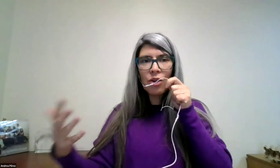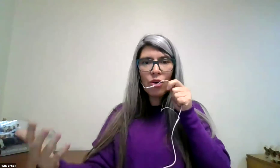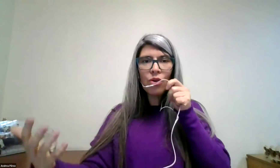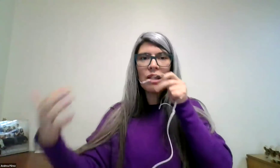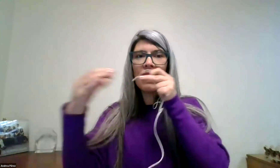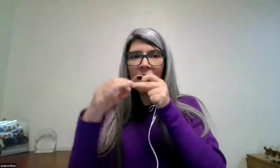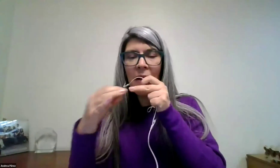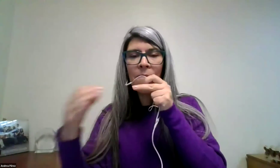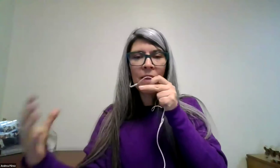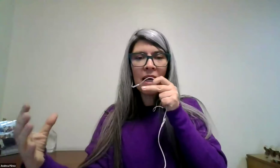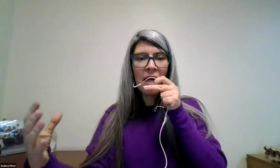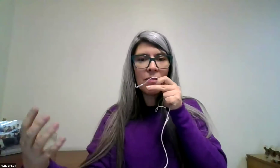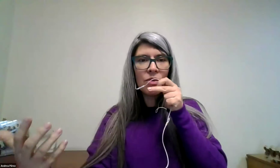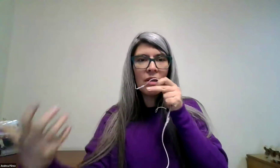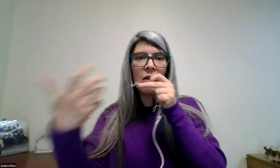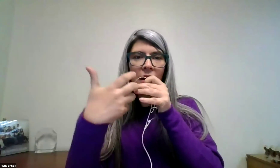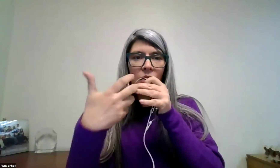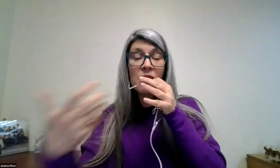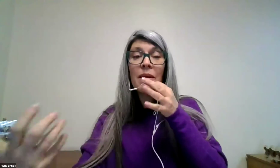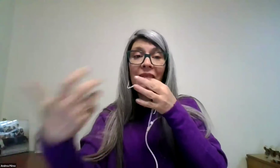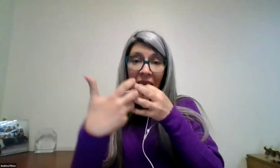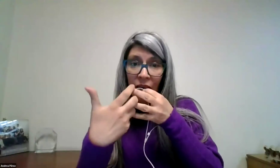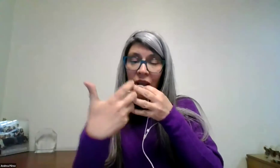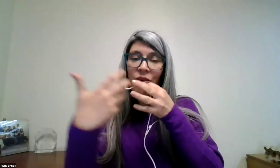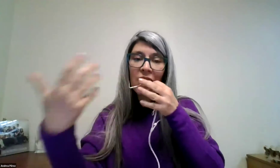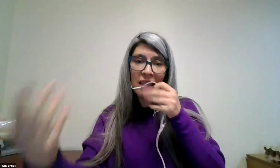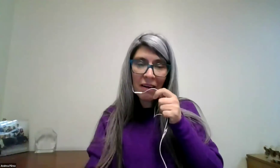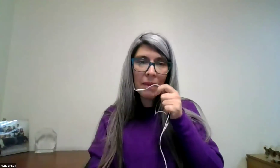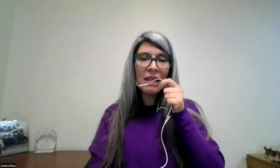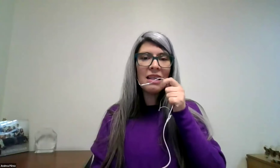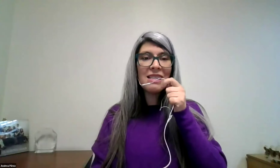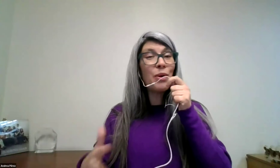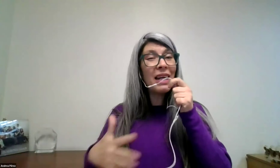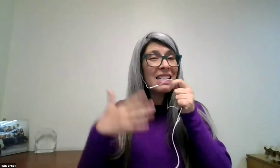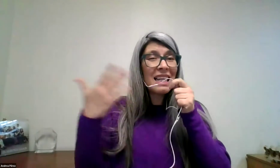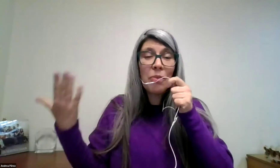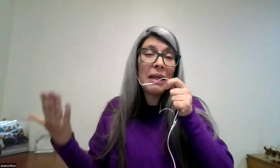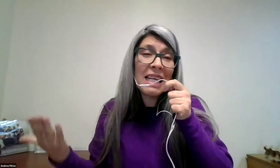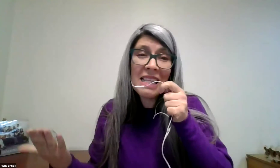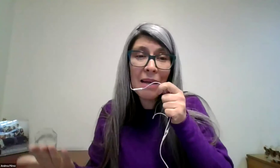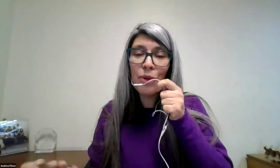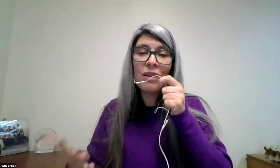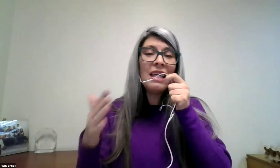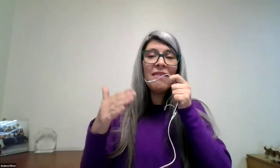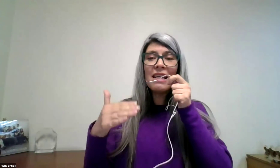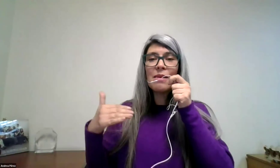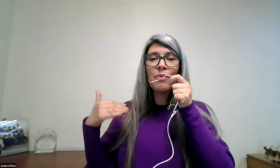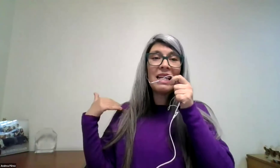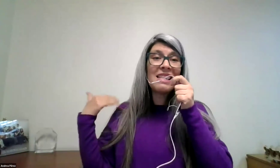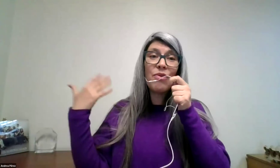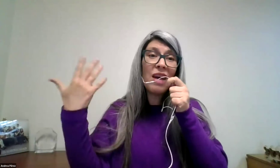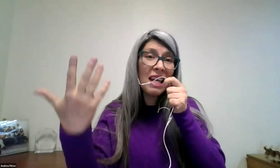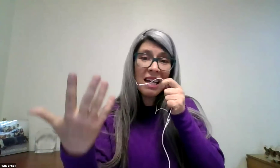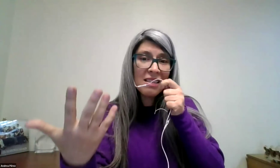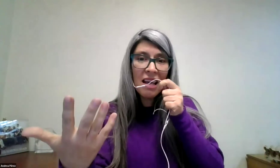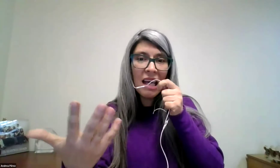de la región con quienes, eh, ¿cómo se llama?, trabajar colaborativamente. Se pueden hacer competencias deportivas, se pueden